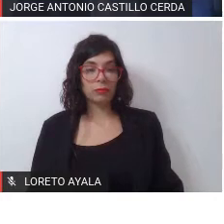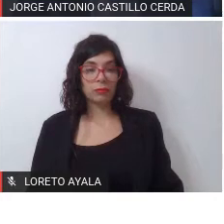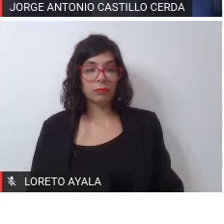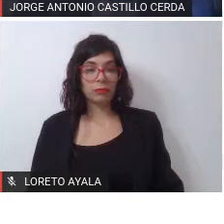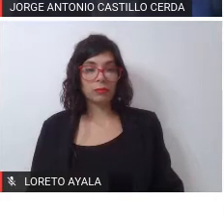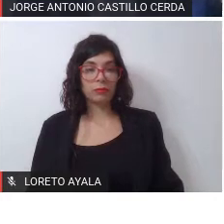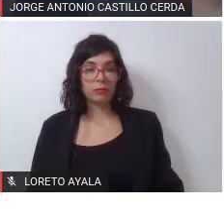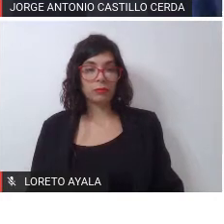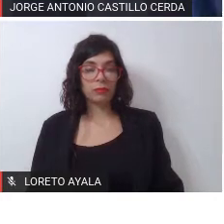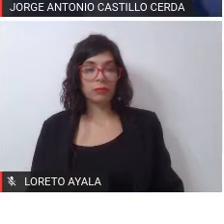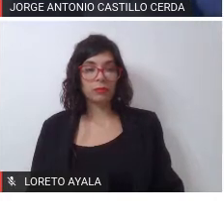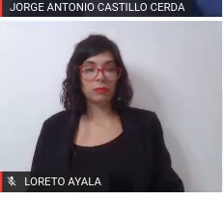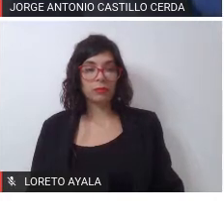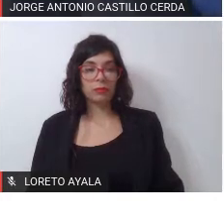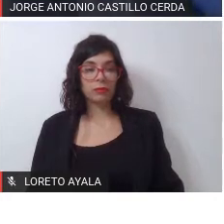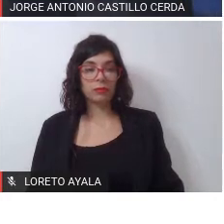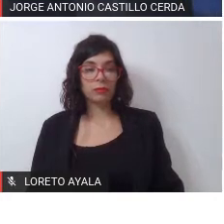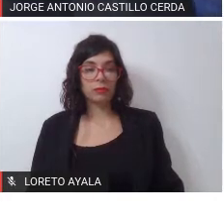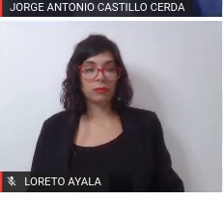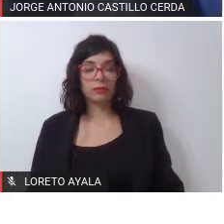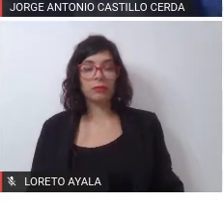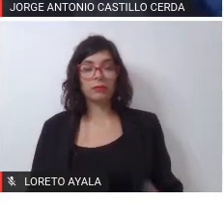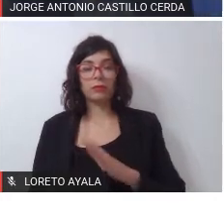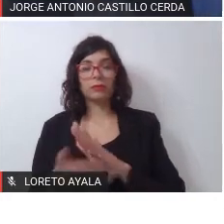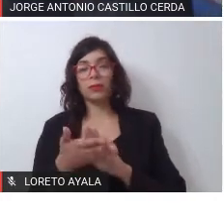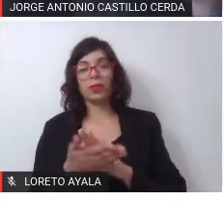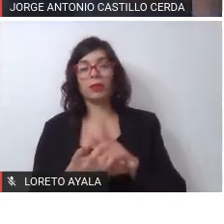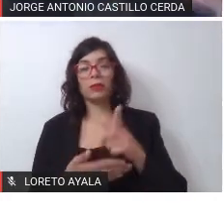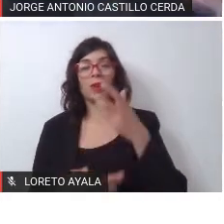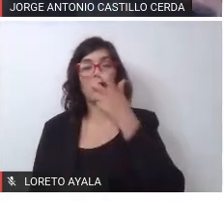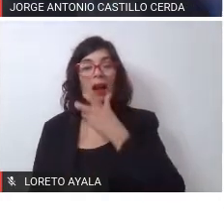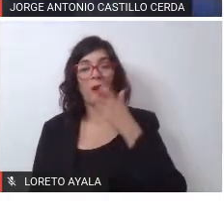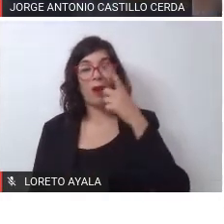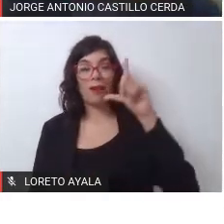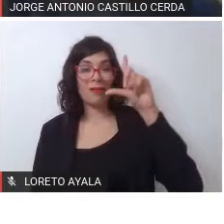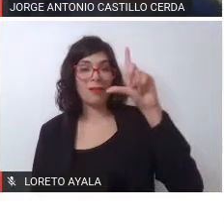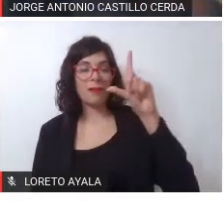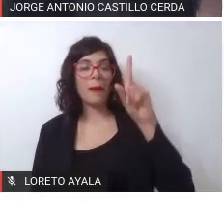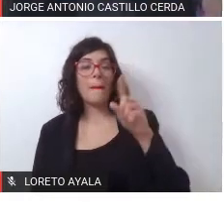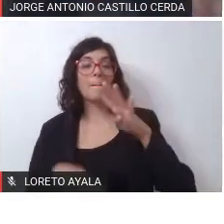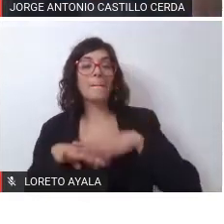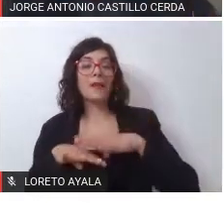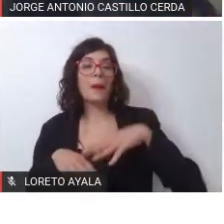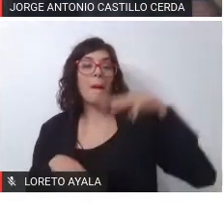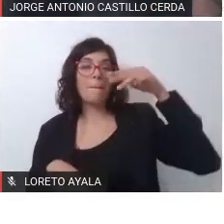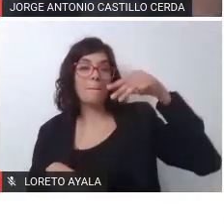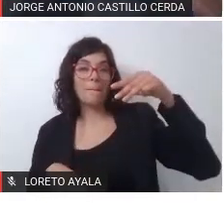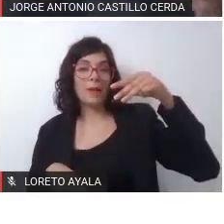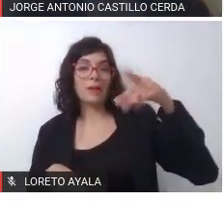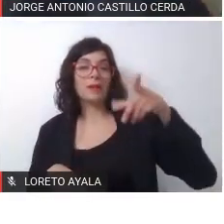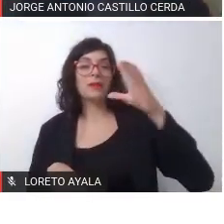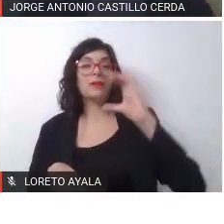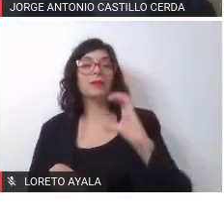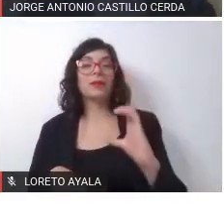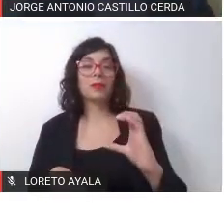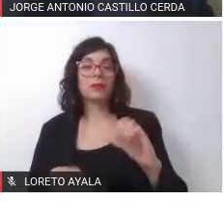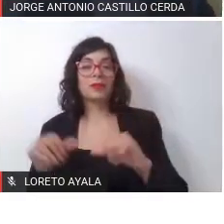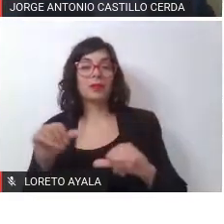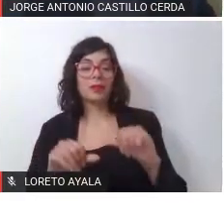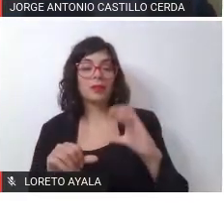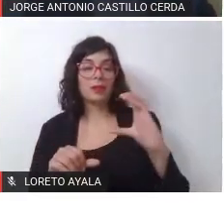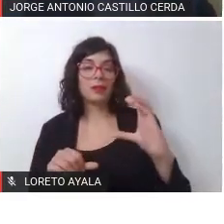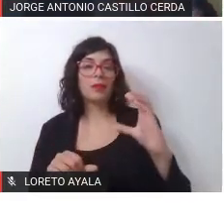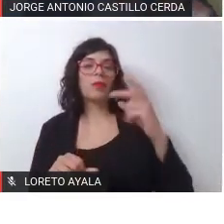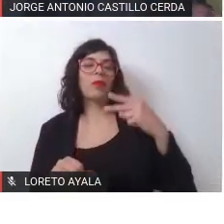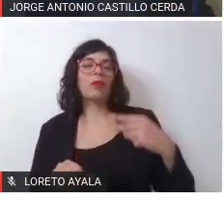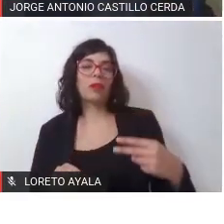es verdad, lenguaje y literatura, matemática, ciencias naturales, historia, incluso en